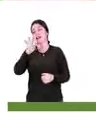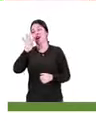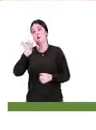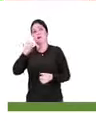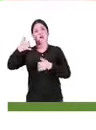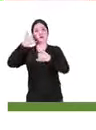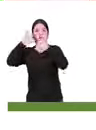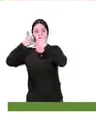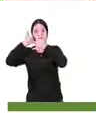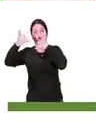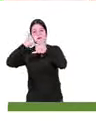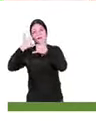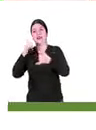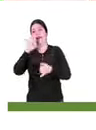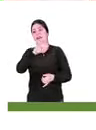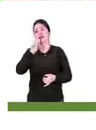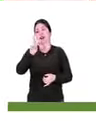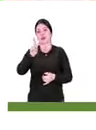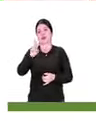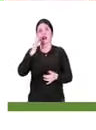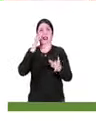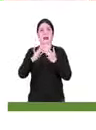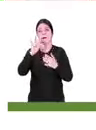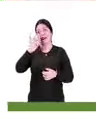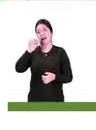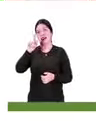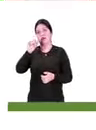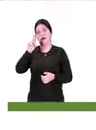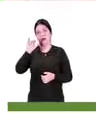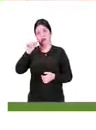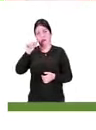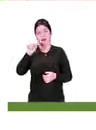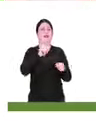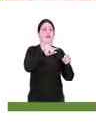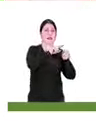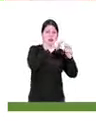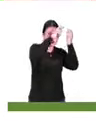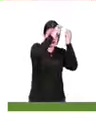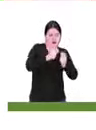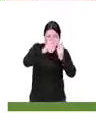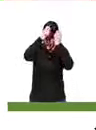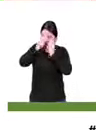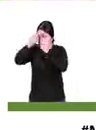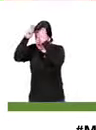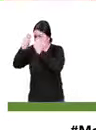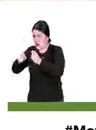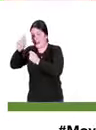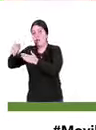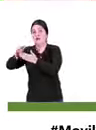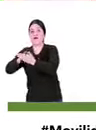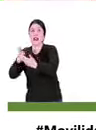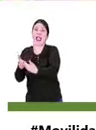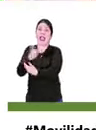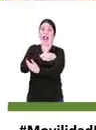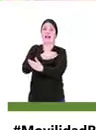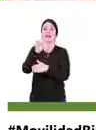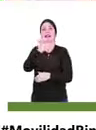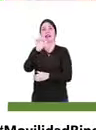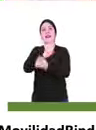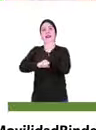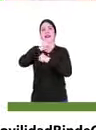y 32 de Telefónica. Eso es lo que estamos haciendo y que debemos terminar antes de enero del 2023,